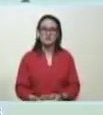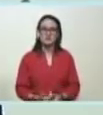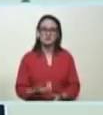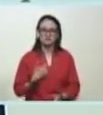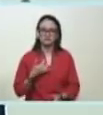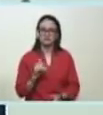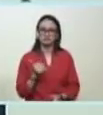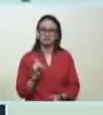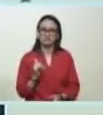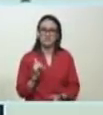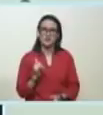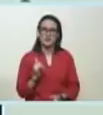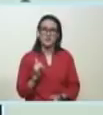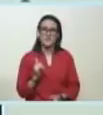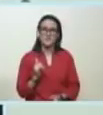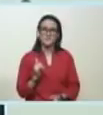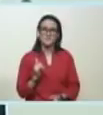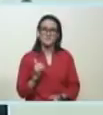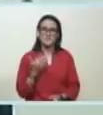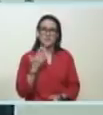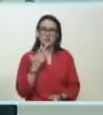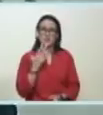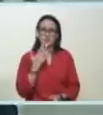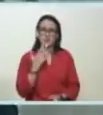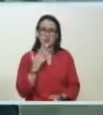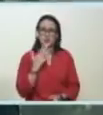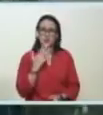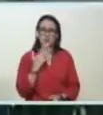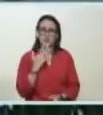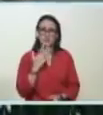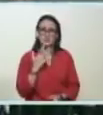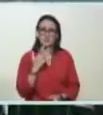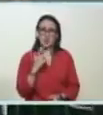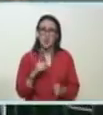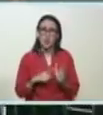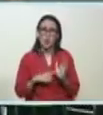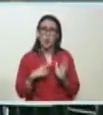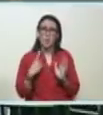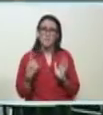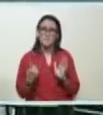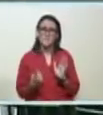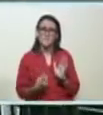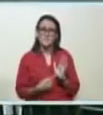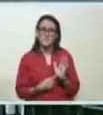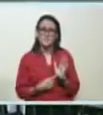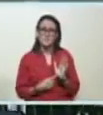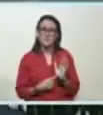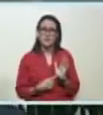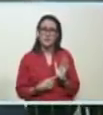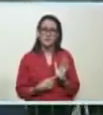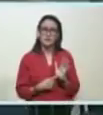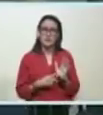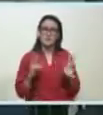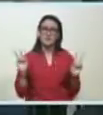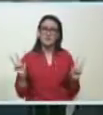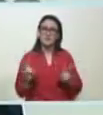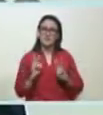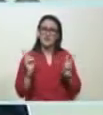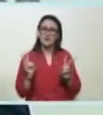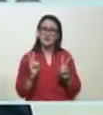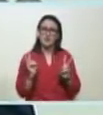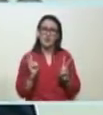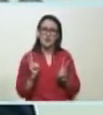hoy, en que si hubiéramos ido a un escenario completo, la victoria hubiera